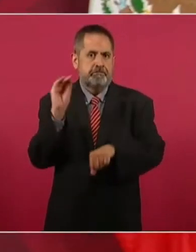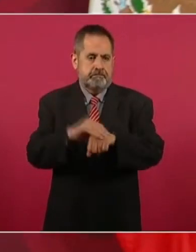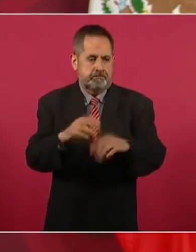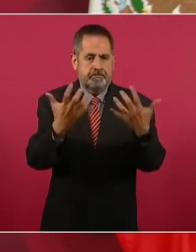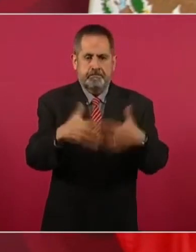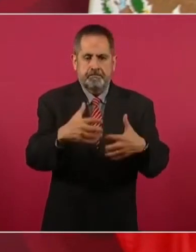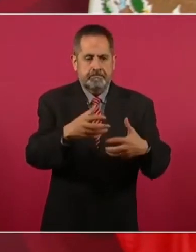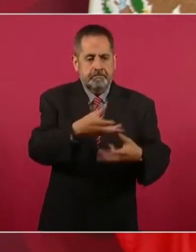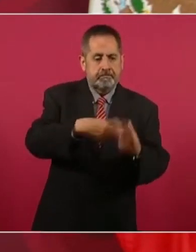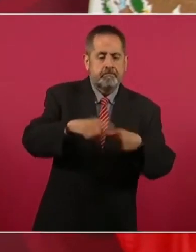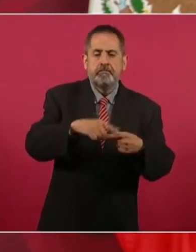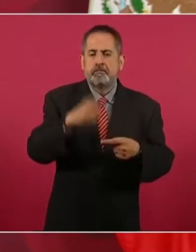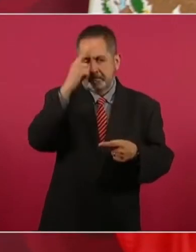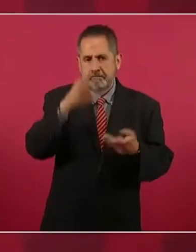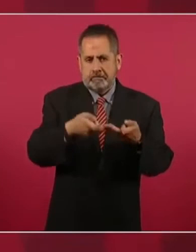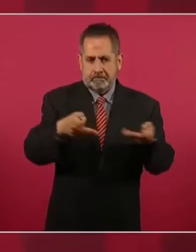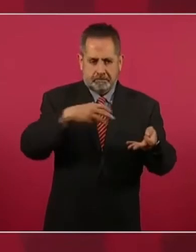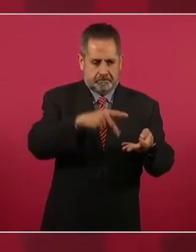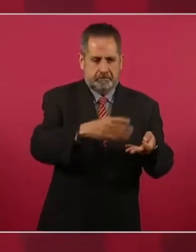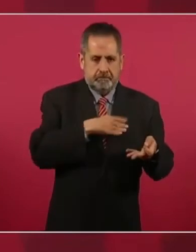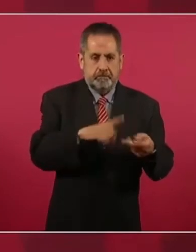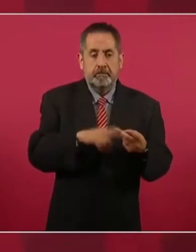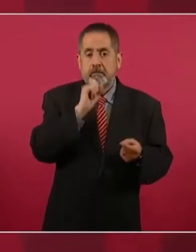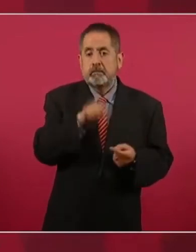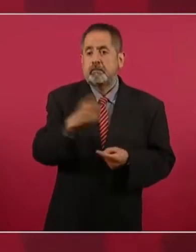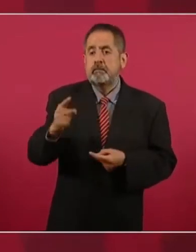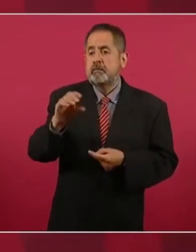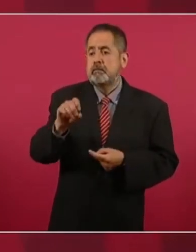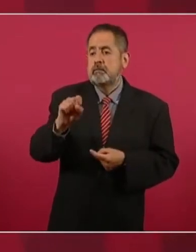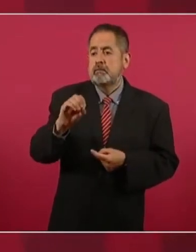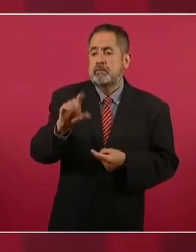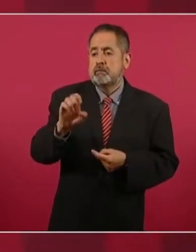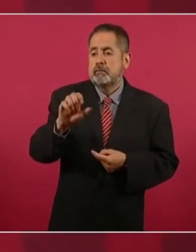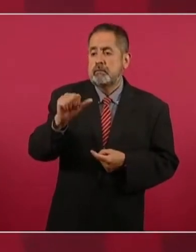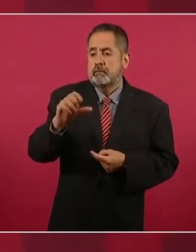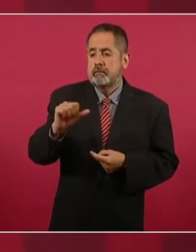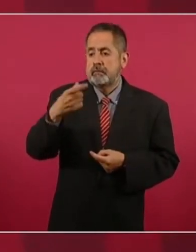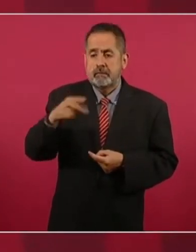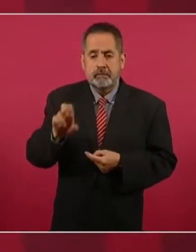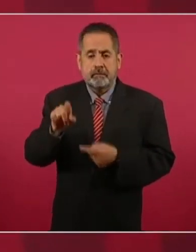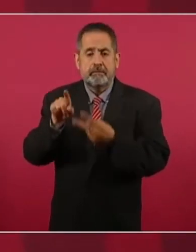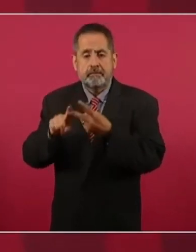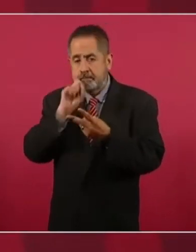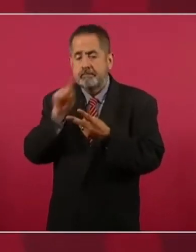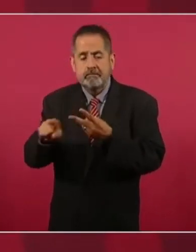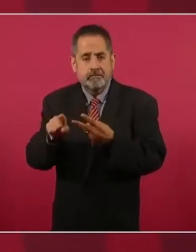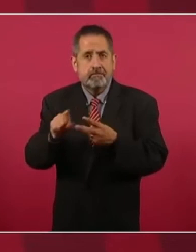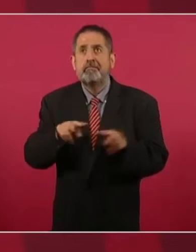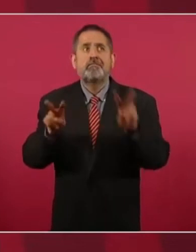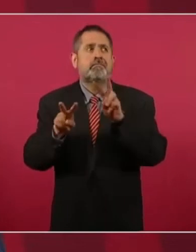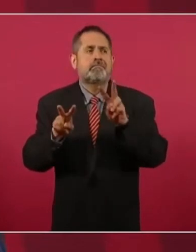fertilizantes. Fuimos también a Cozoleacaque, al complejo. Da